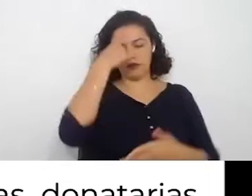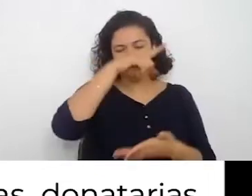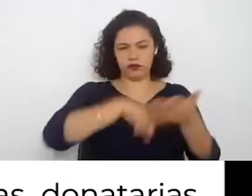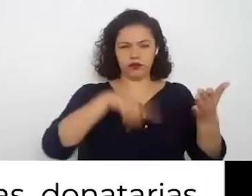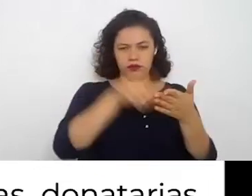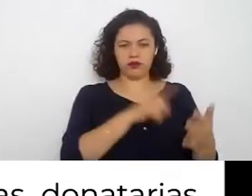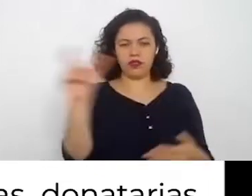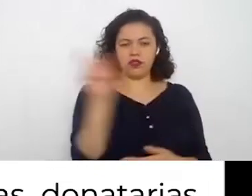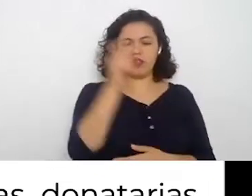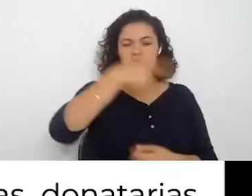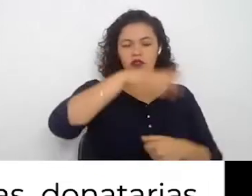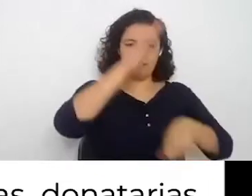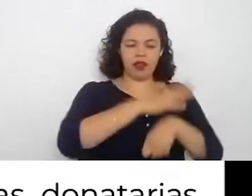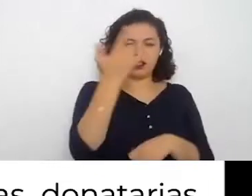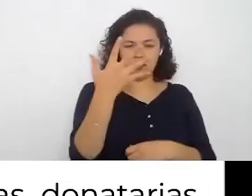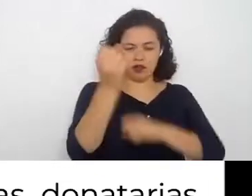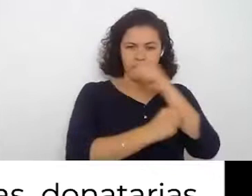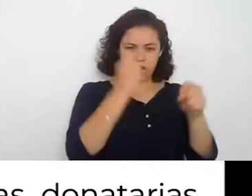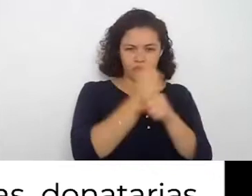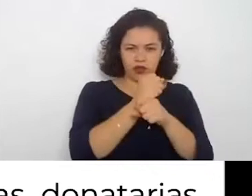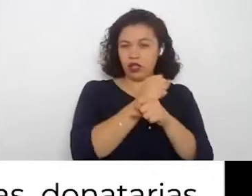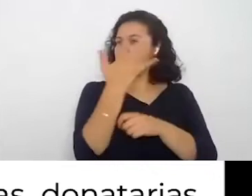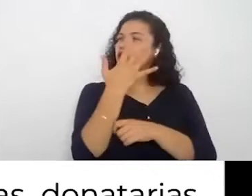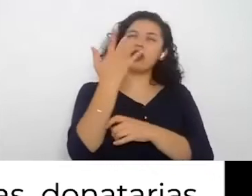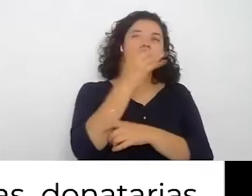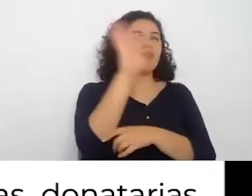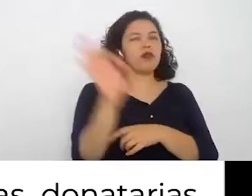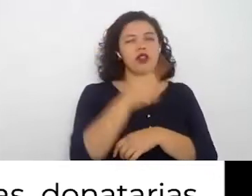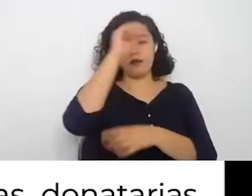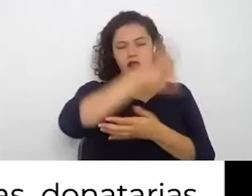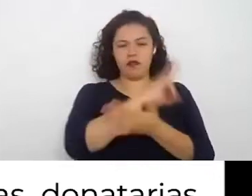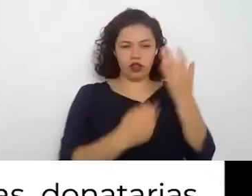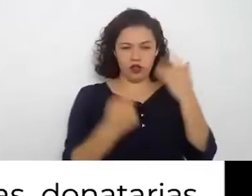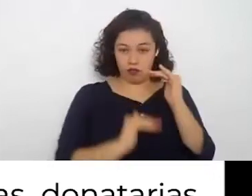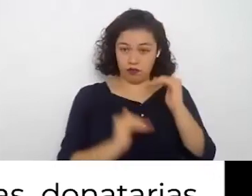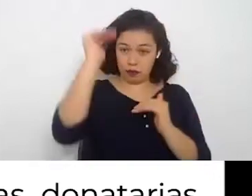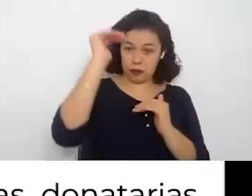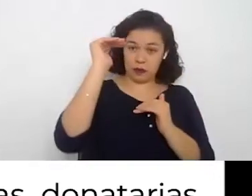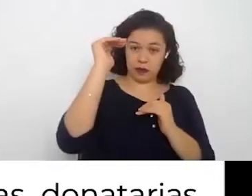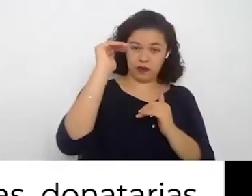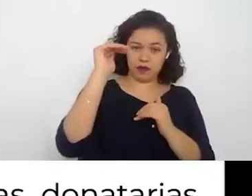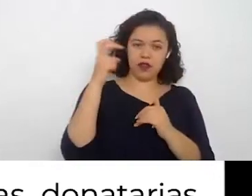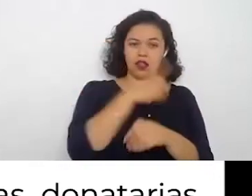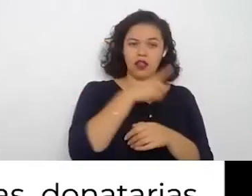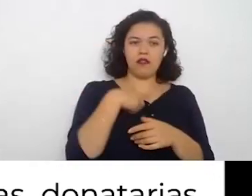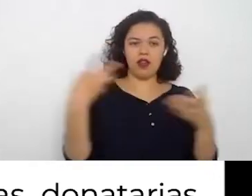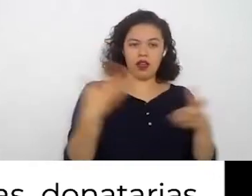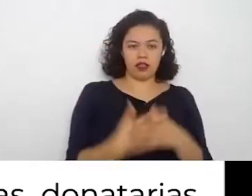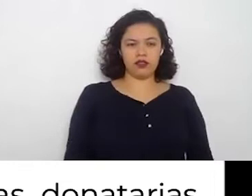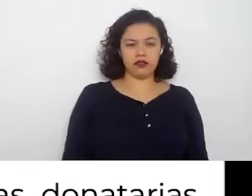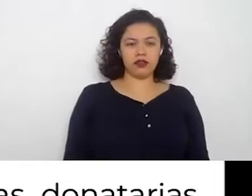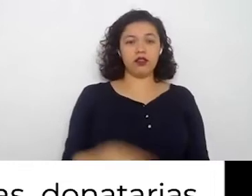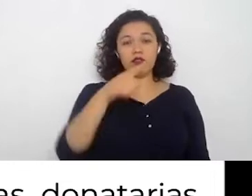tú excedes más del 50% en facturación. Aquí ya te dice qué es lo que hay que hacer. Ya la